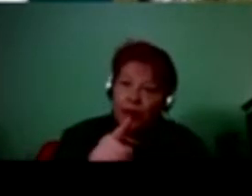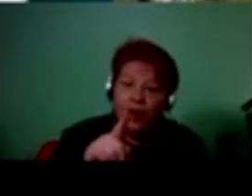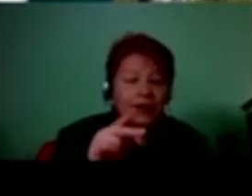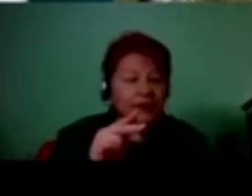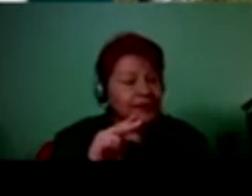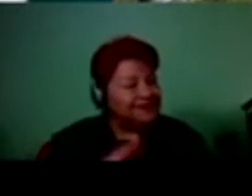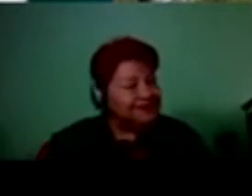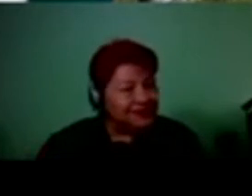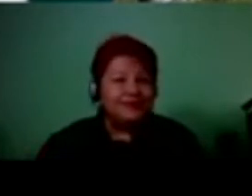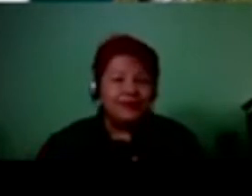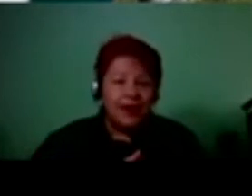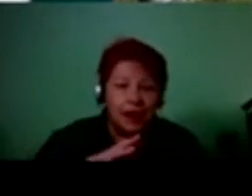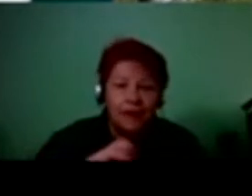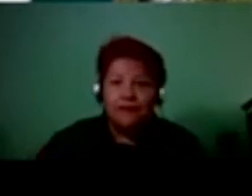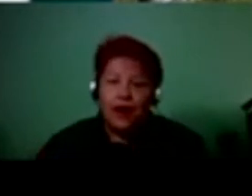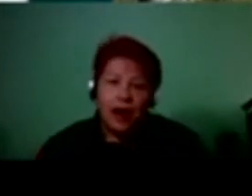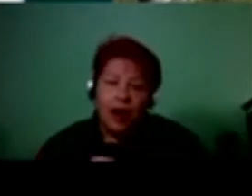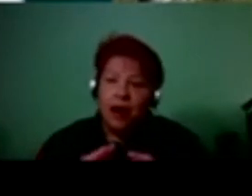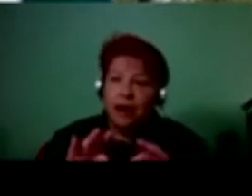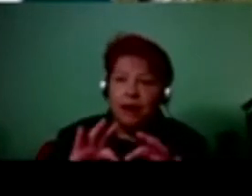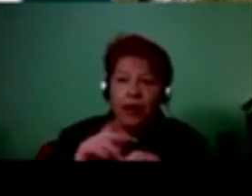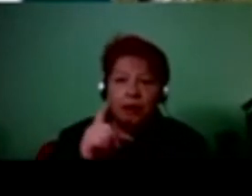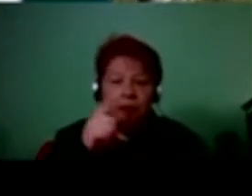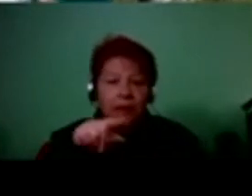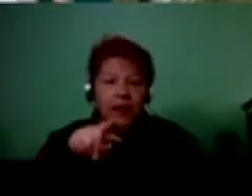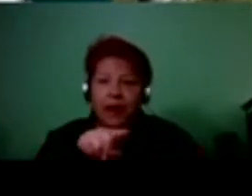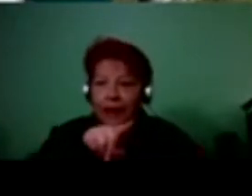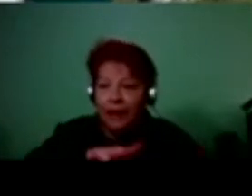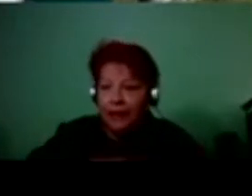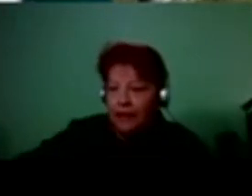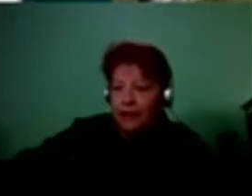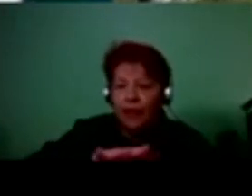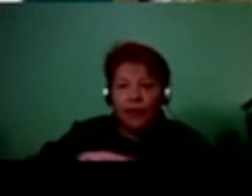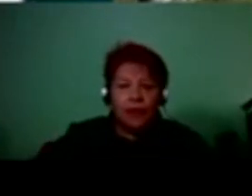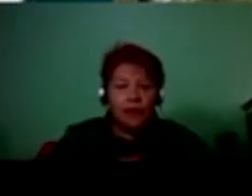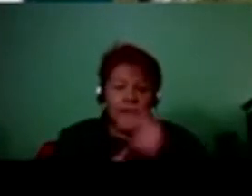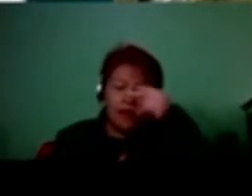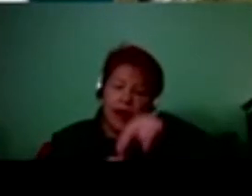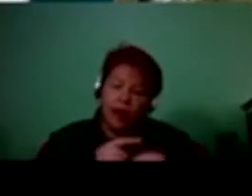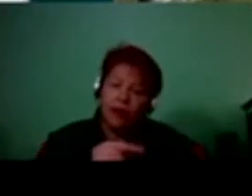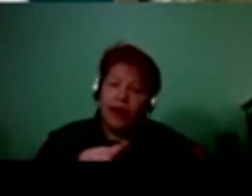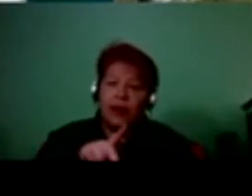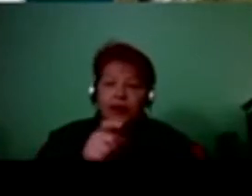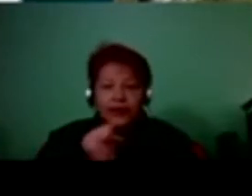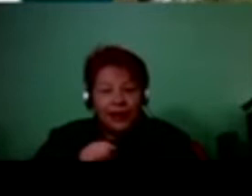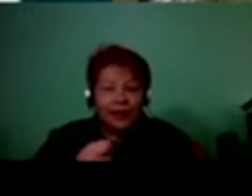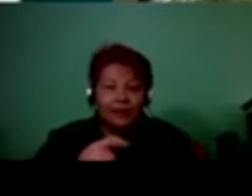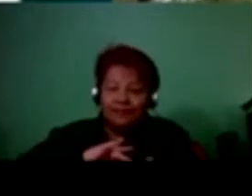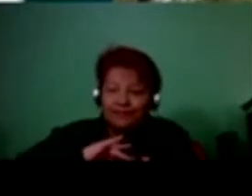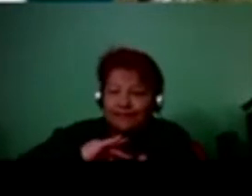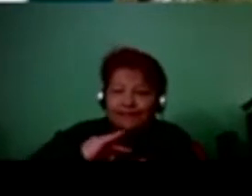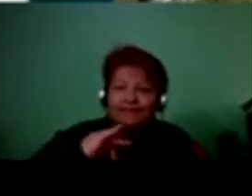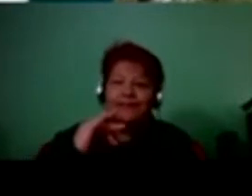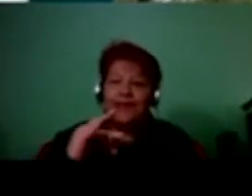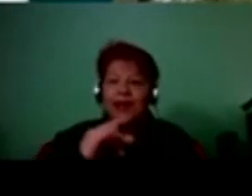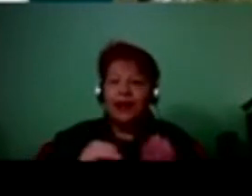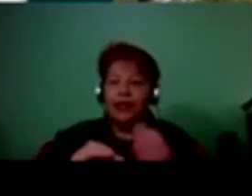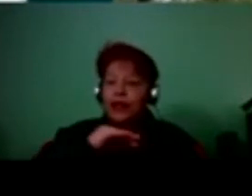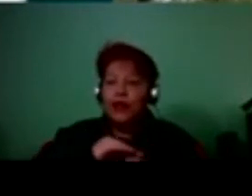este esfuerzo también es muy importante para la capital y quisiera particularizar este saludo y este agradecimiento a quienes han intervenido en